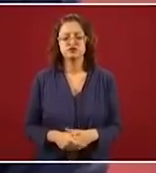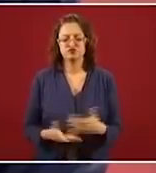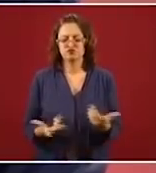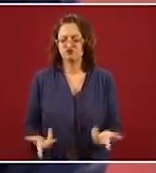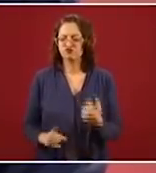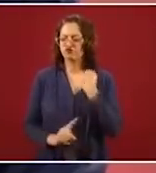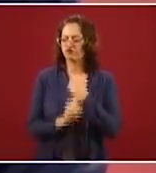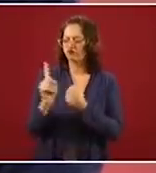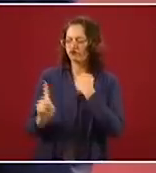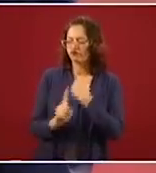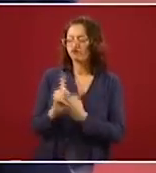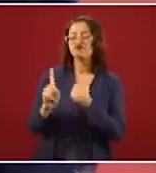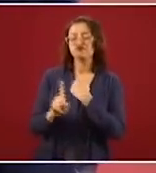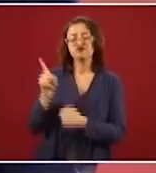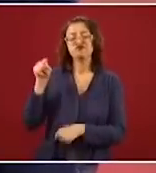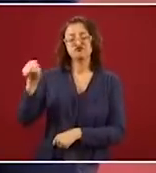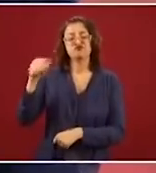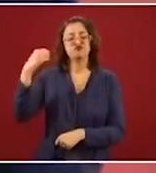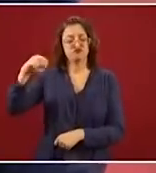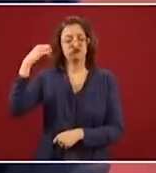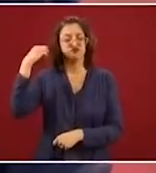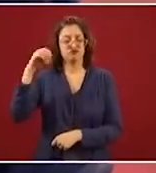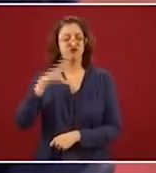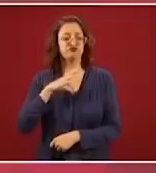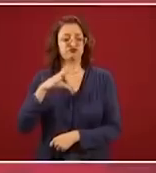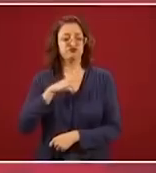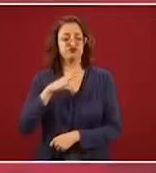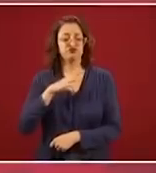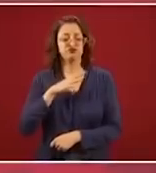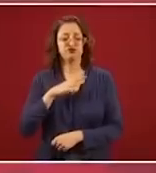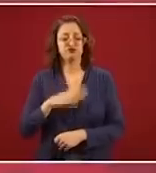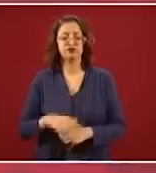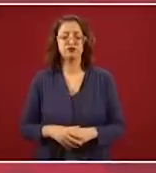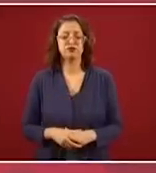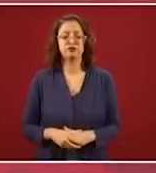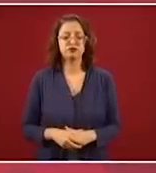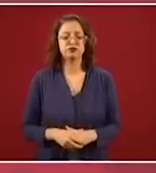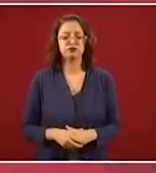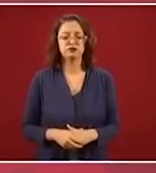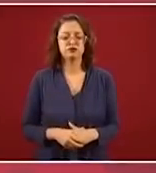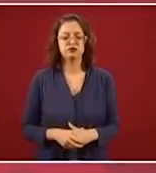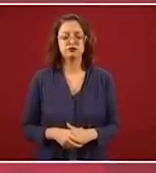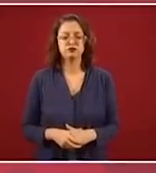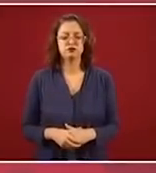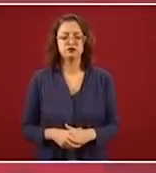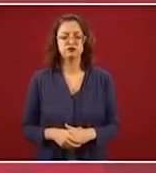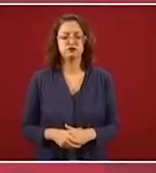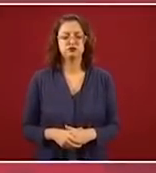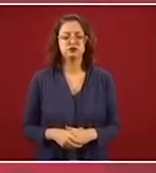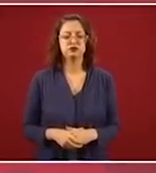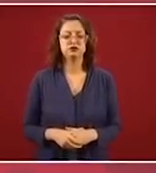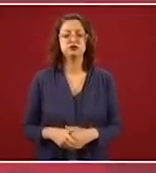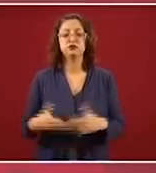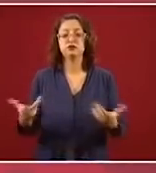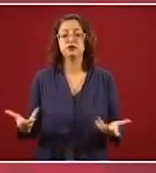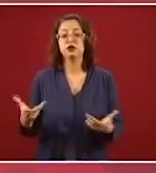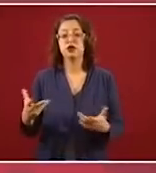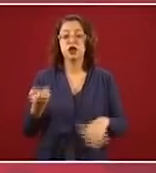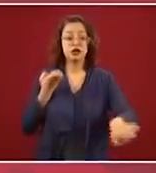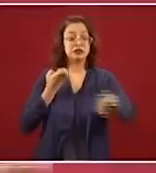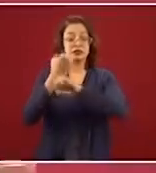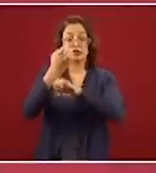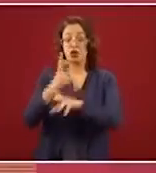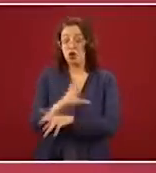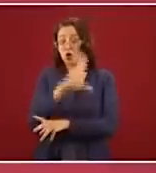problema en Oaxaca. No es, afortunadamente, todo el estado,